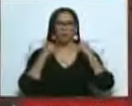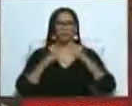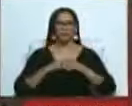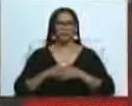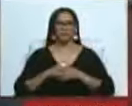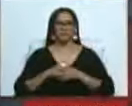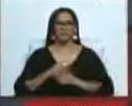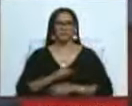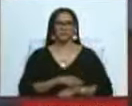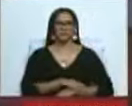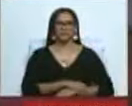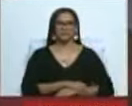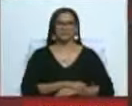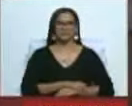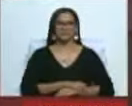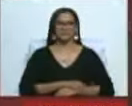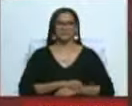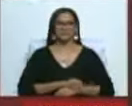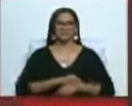Zairam.